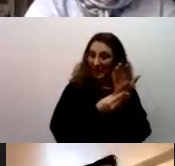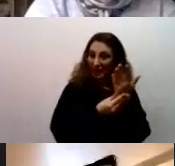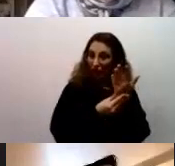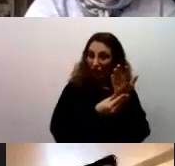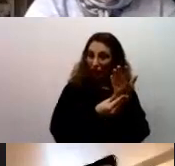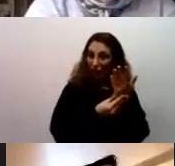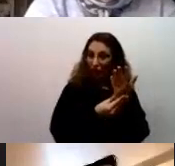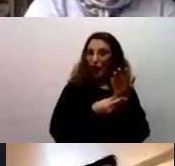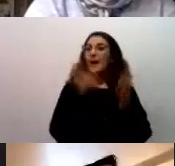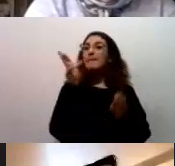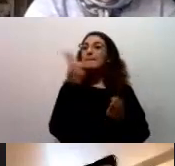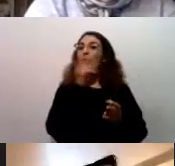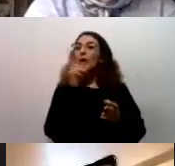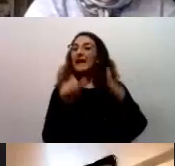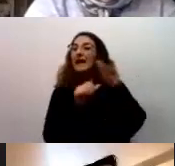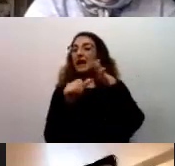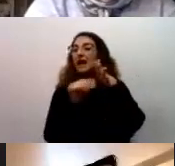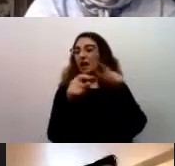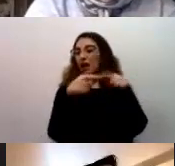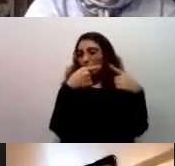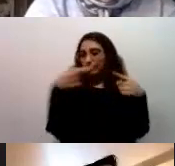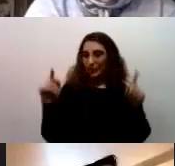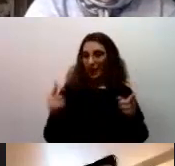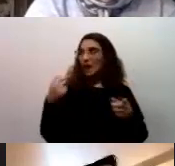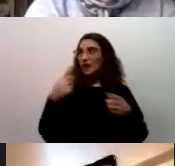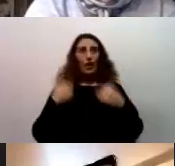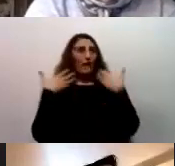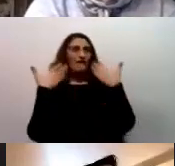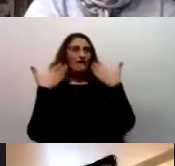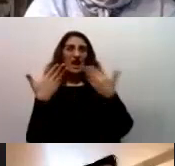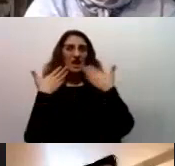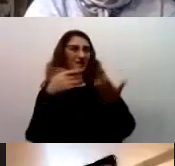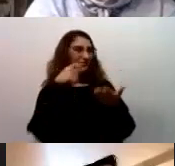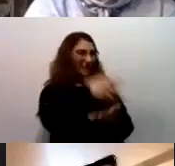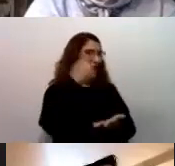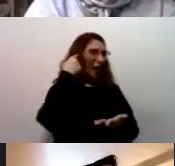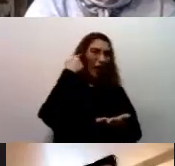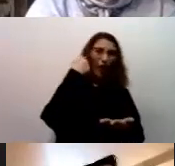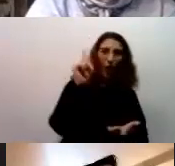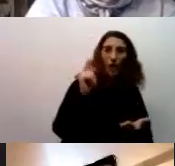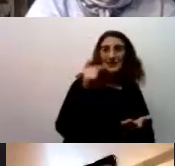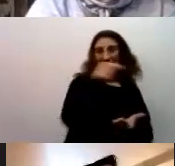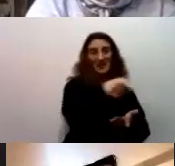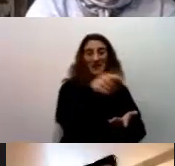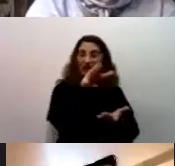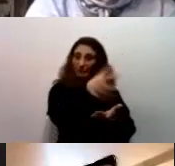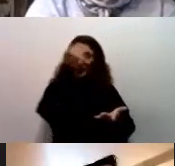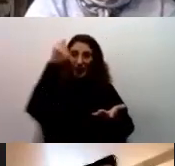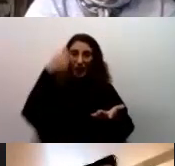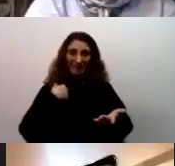Que las felicito, es un logro, han logrado lo que nosotros quisiéramos, pero bueno,